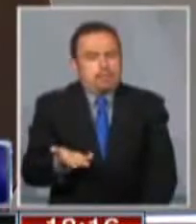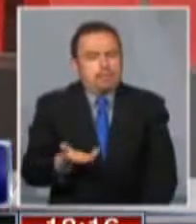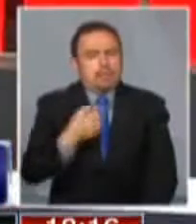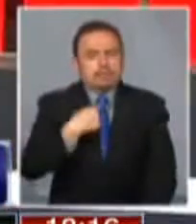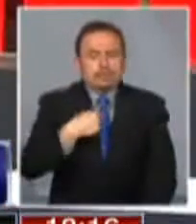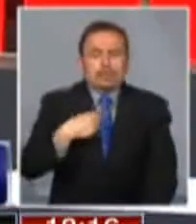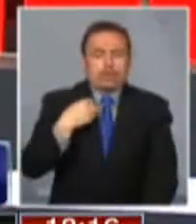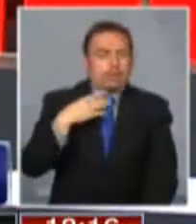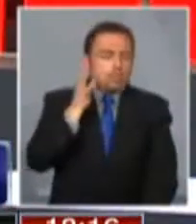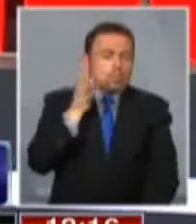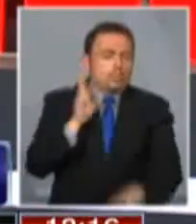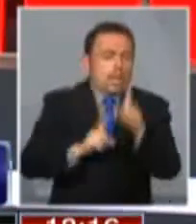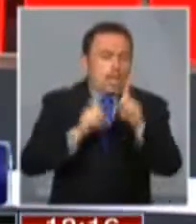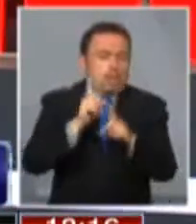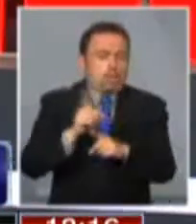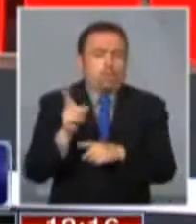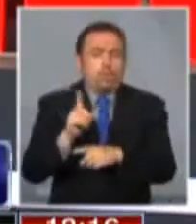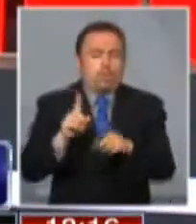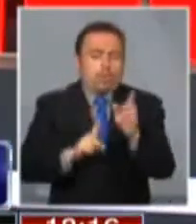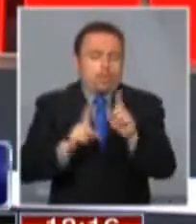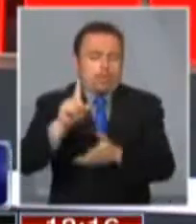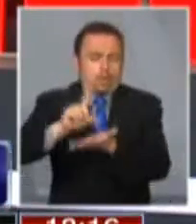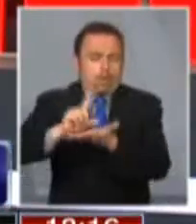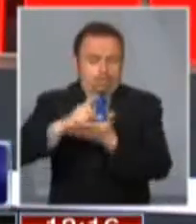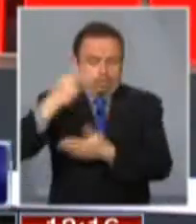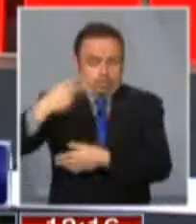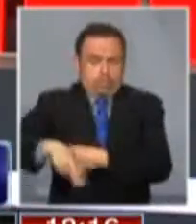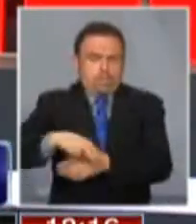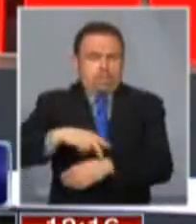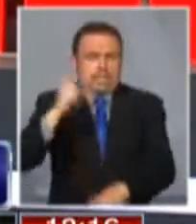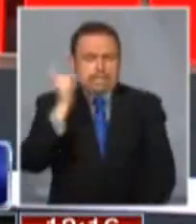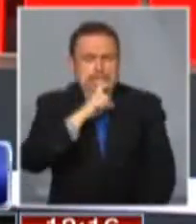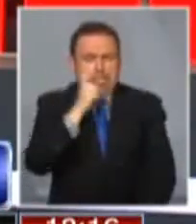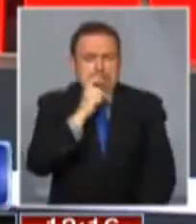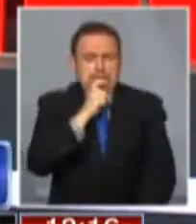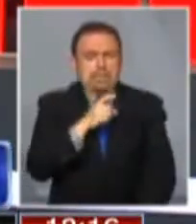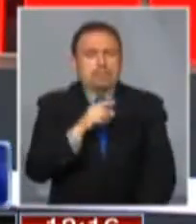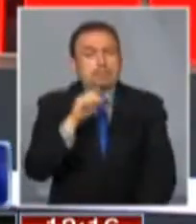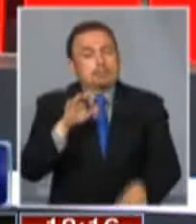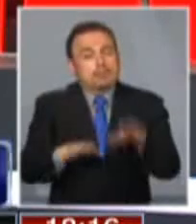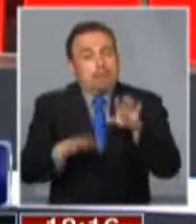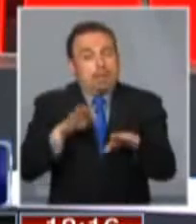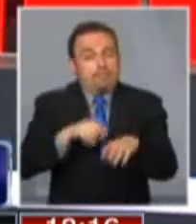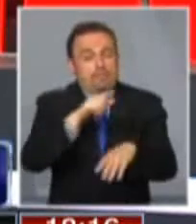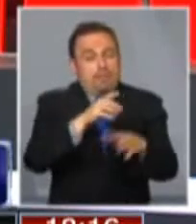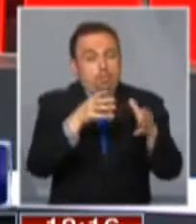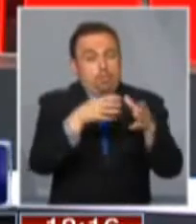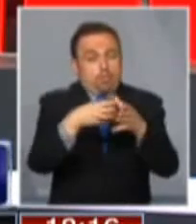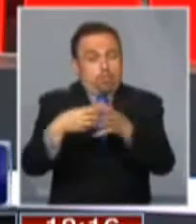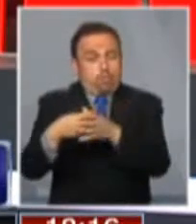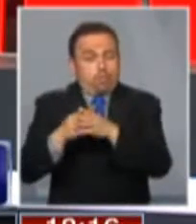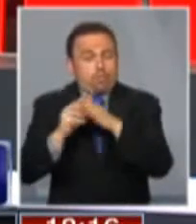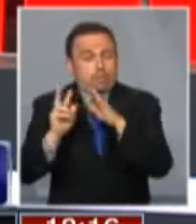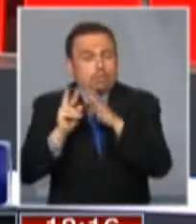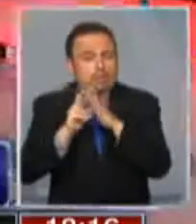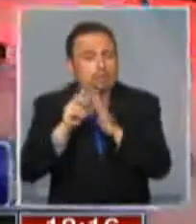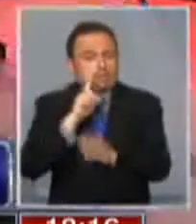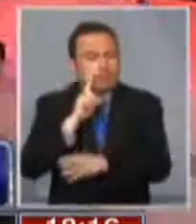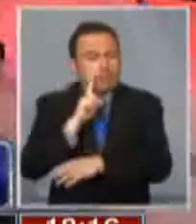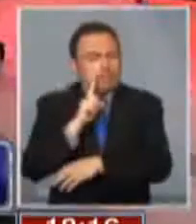escuchado críticas de algunos locatarios de Bellavista que indican que tal vez las juntas de vecinos tienen un